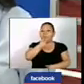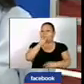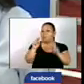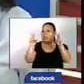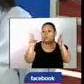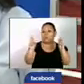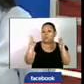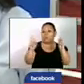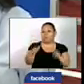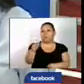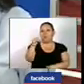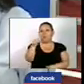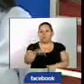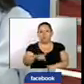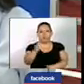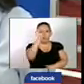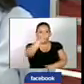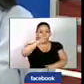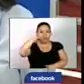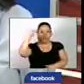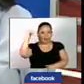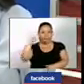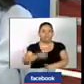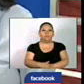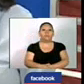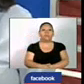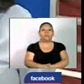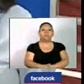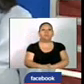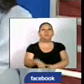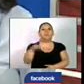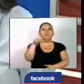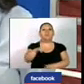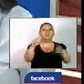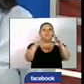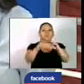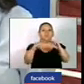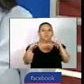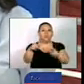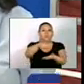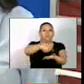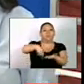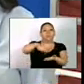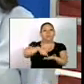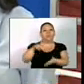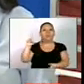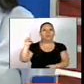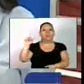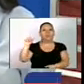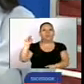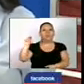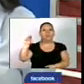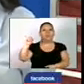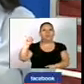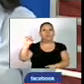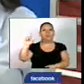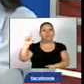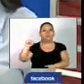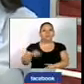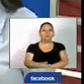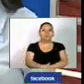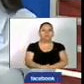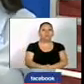a la actual situación de nuestro país desde Managua Nicaragua les informó Daniela Rodríguez Morazán